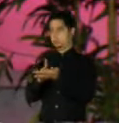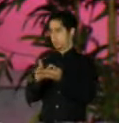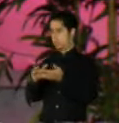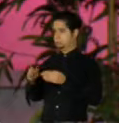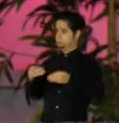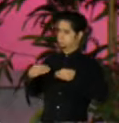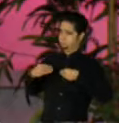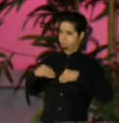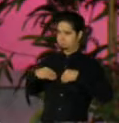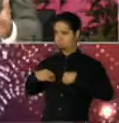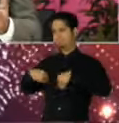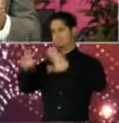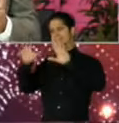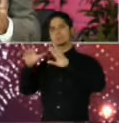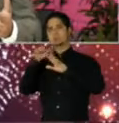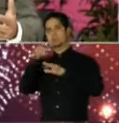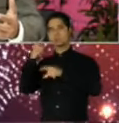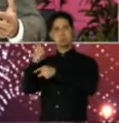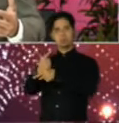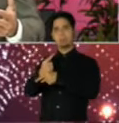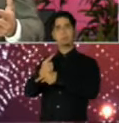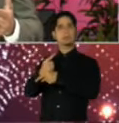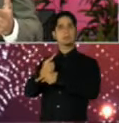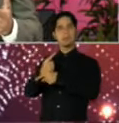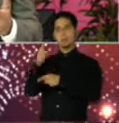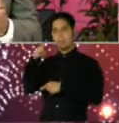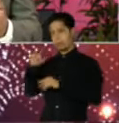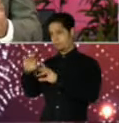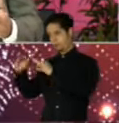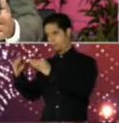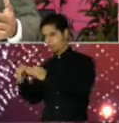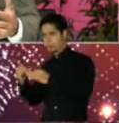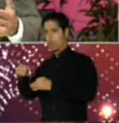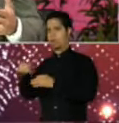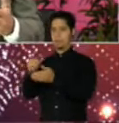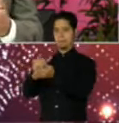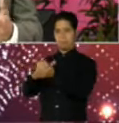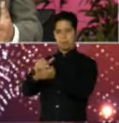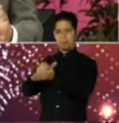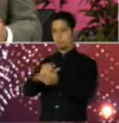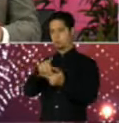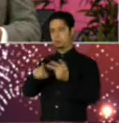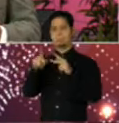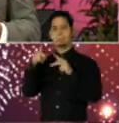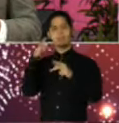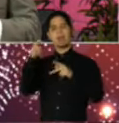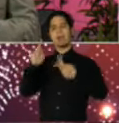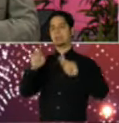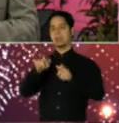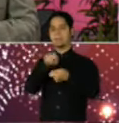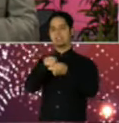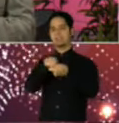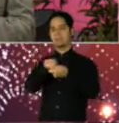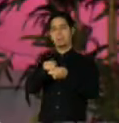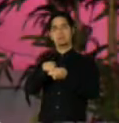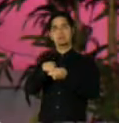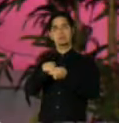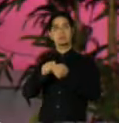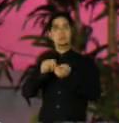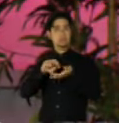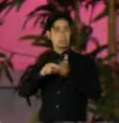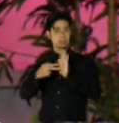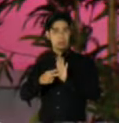indiscriminadamente para familiares, para los propios médicos, para personas particulares, y que podríamos